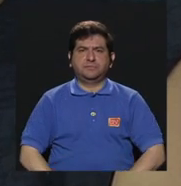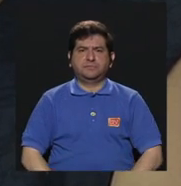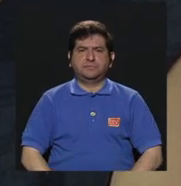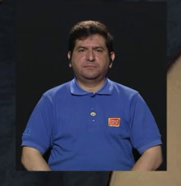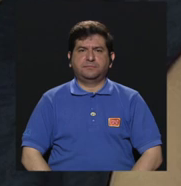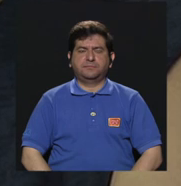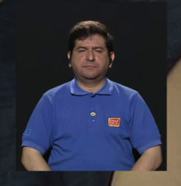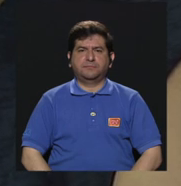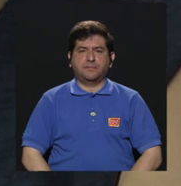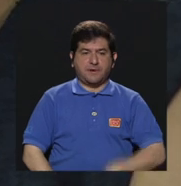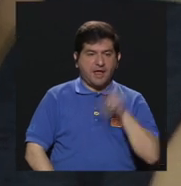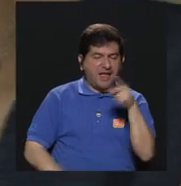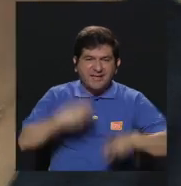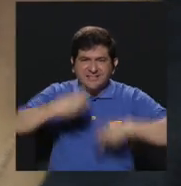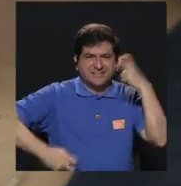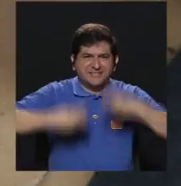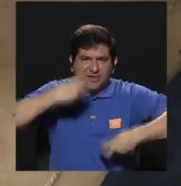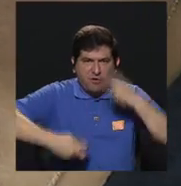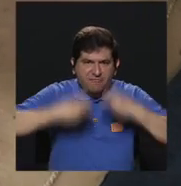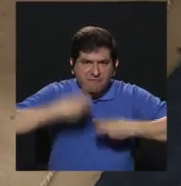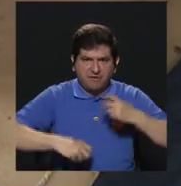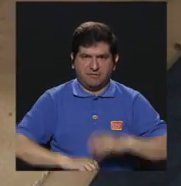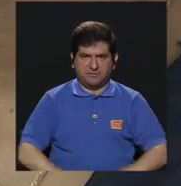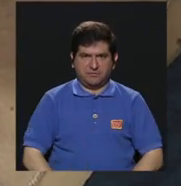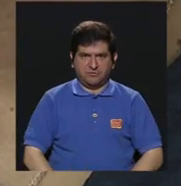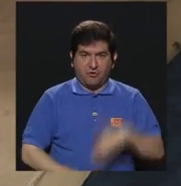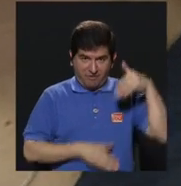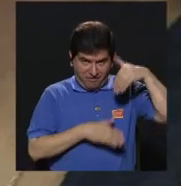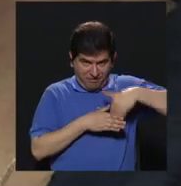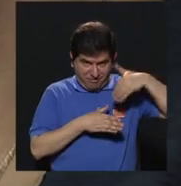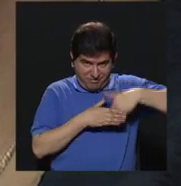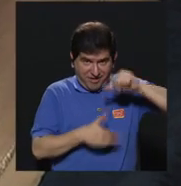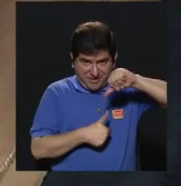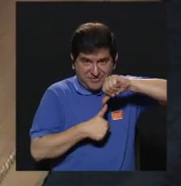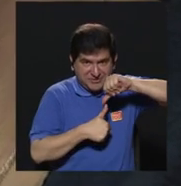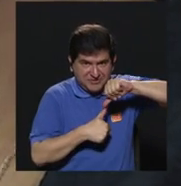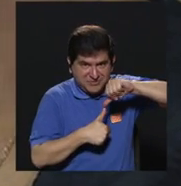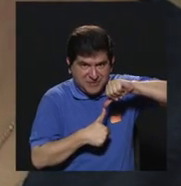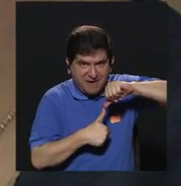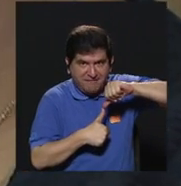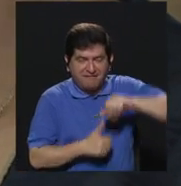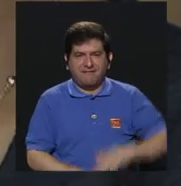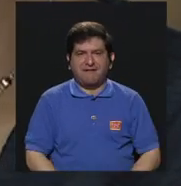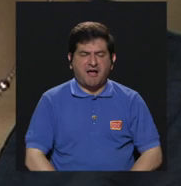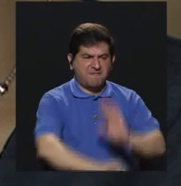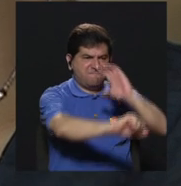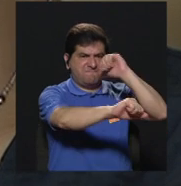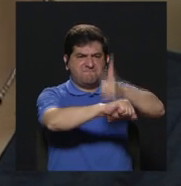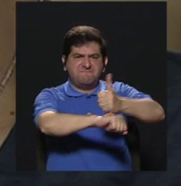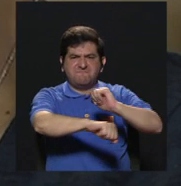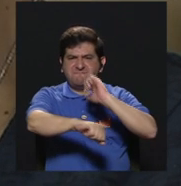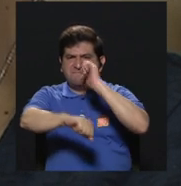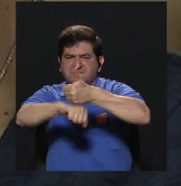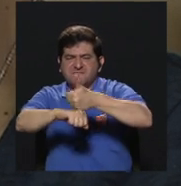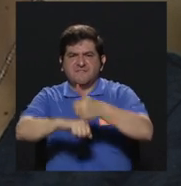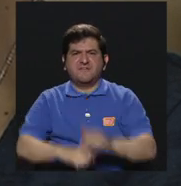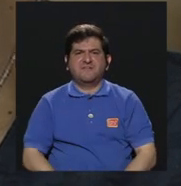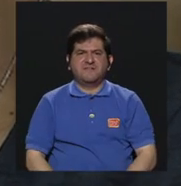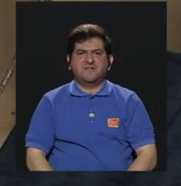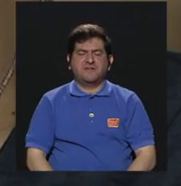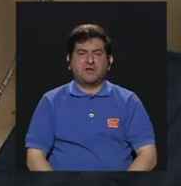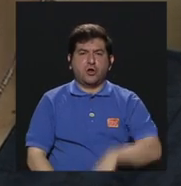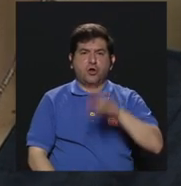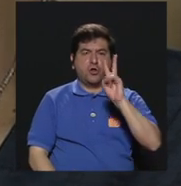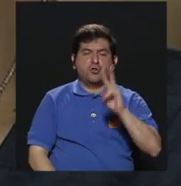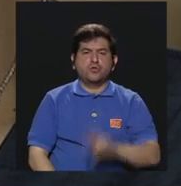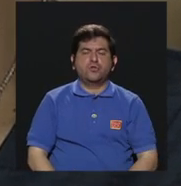Sobre ese conflicto interno centroamericano se instalaron y se enfrentaron las